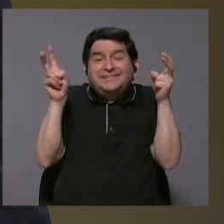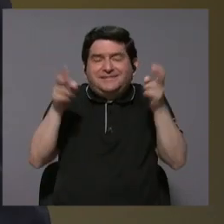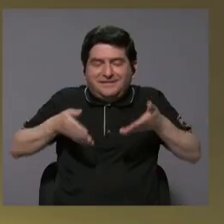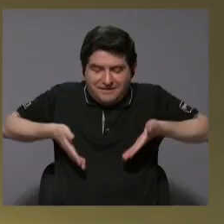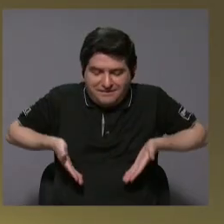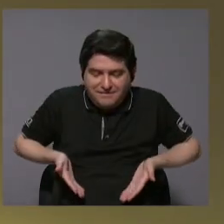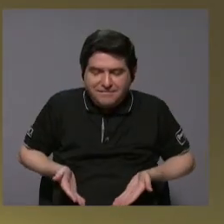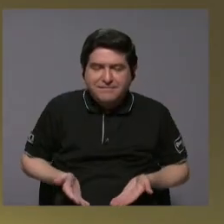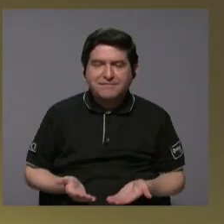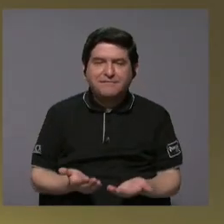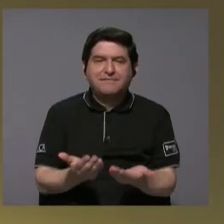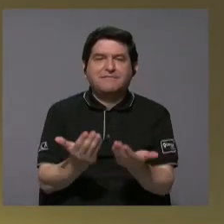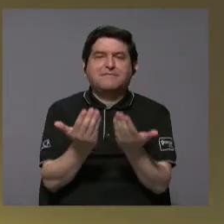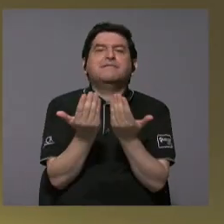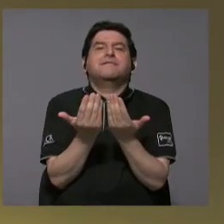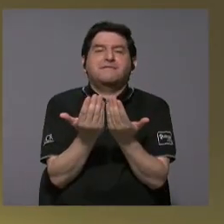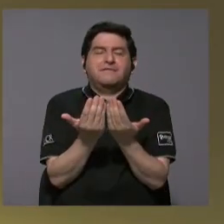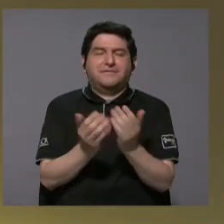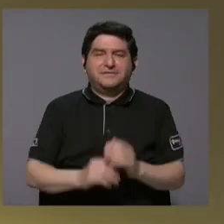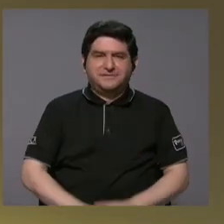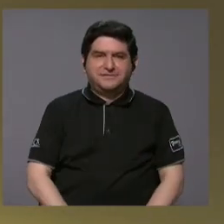nacido